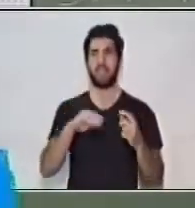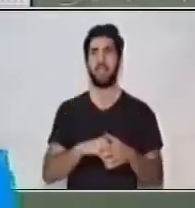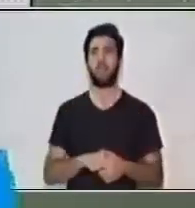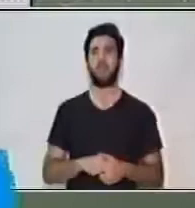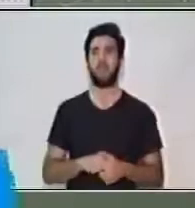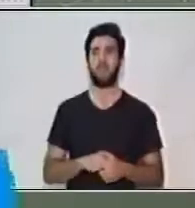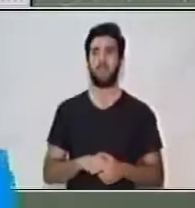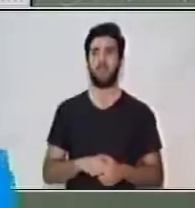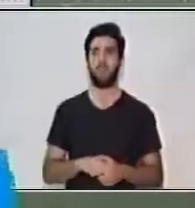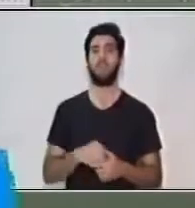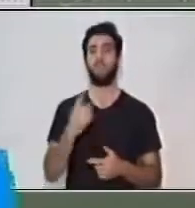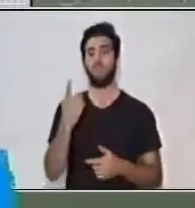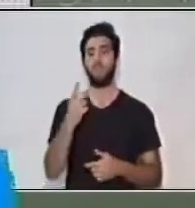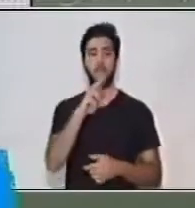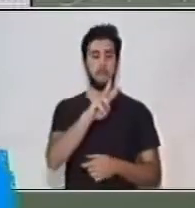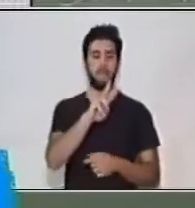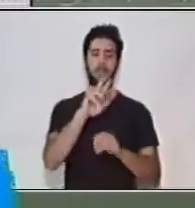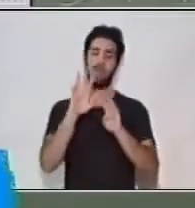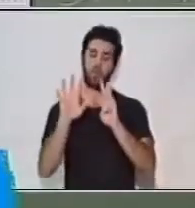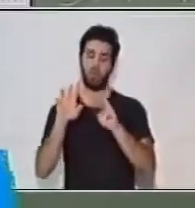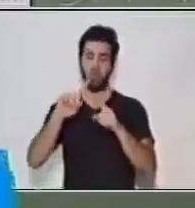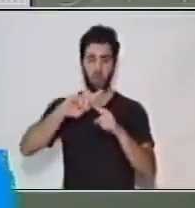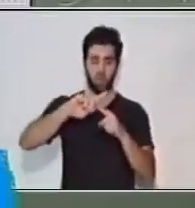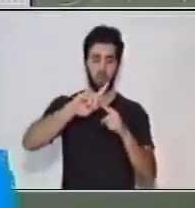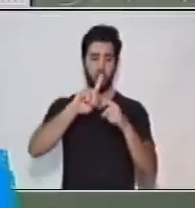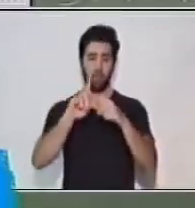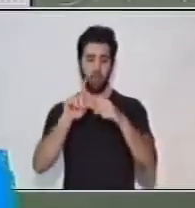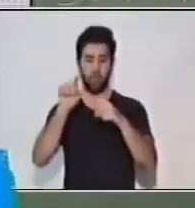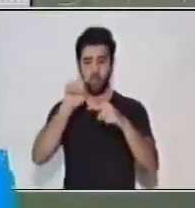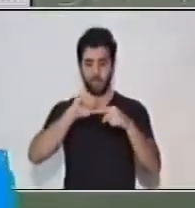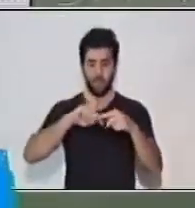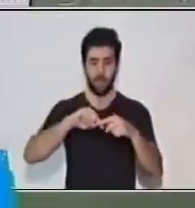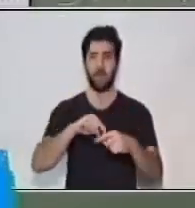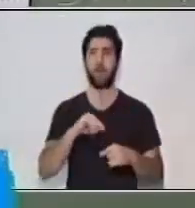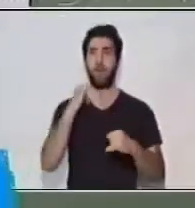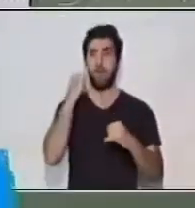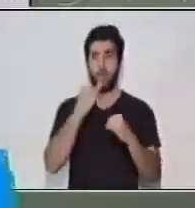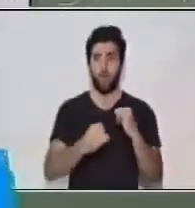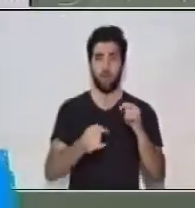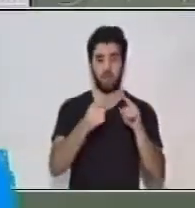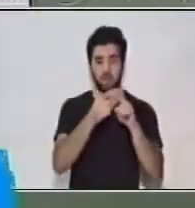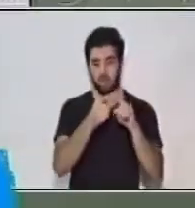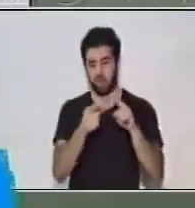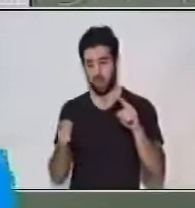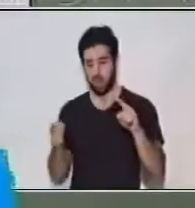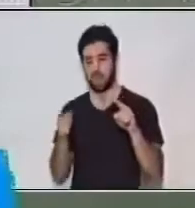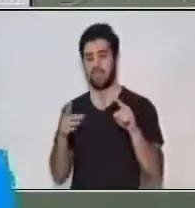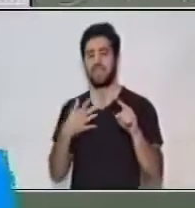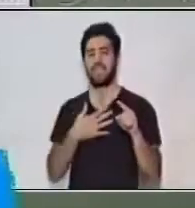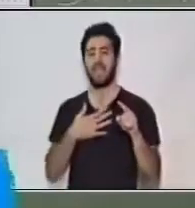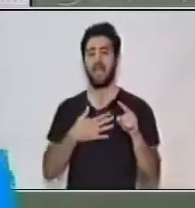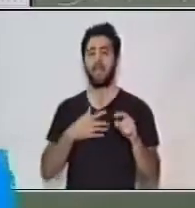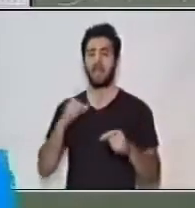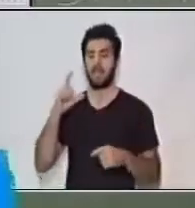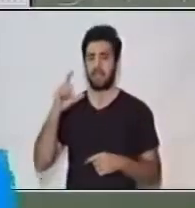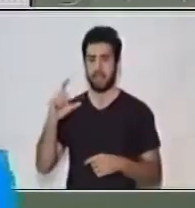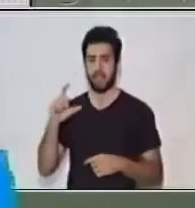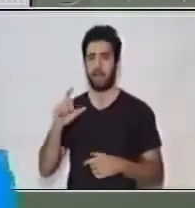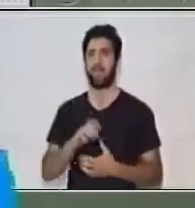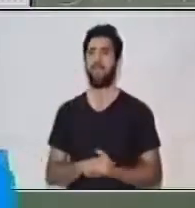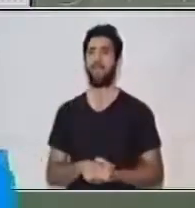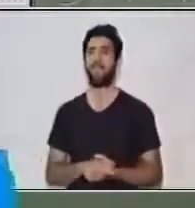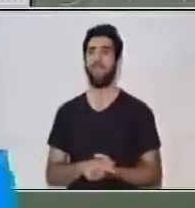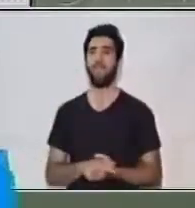Y va a estar a 28 grados. Vamos con el último. Lo vamos a nombrar C. Nosotros